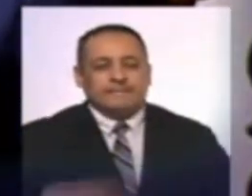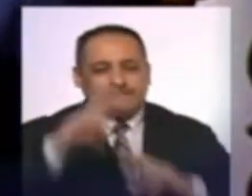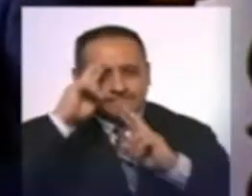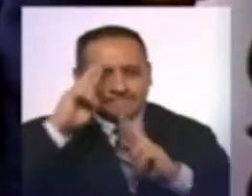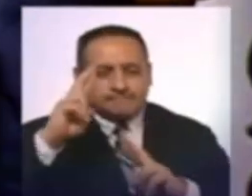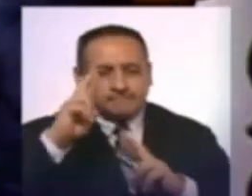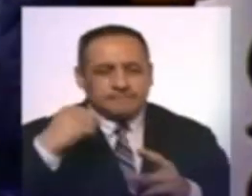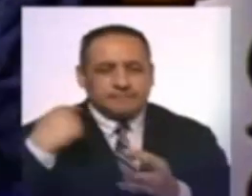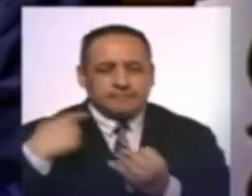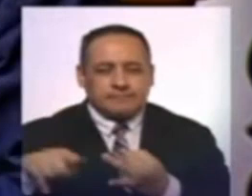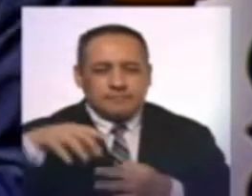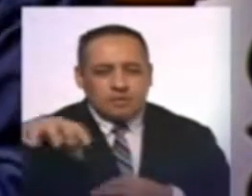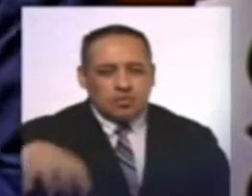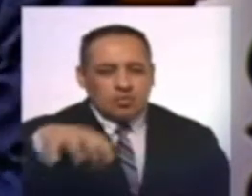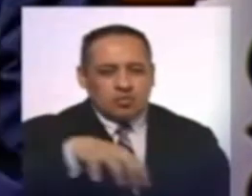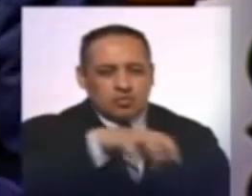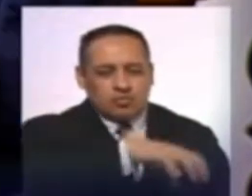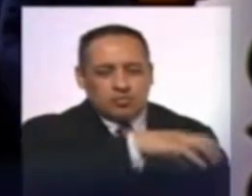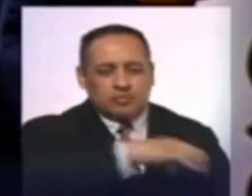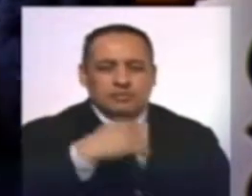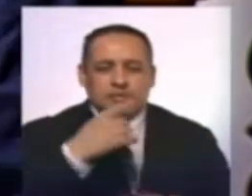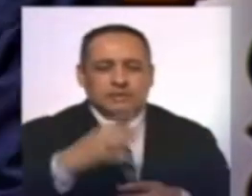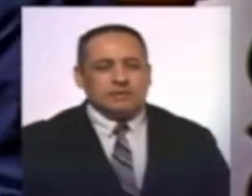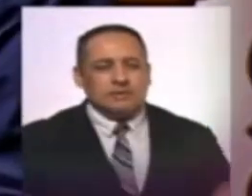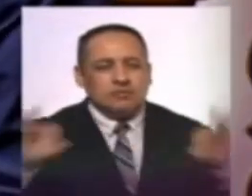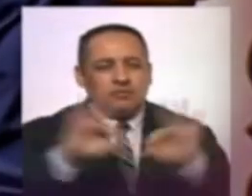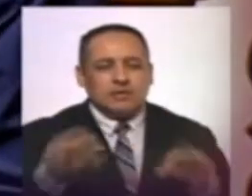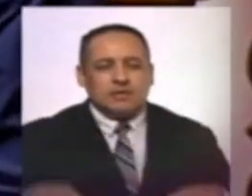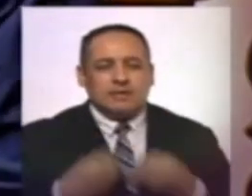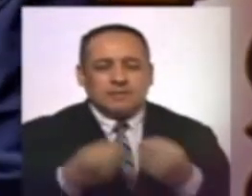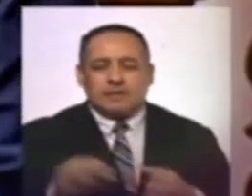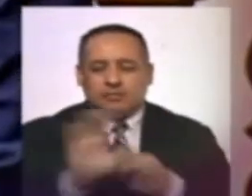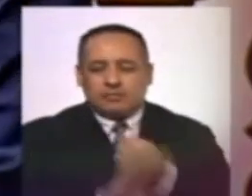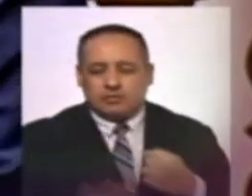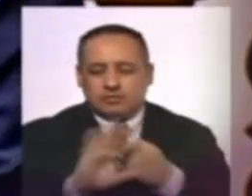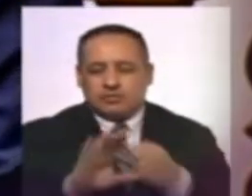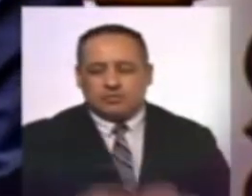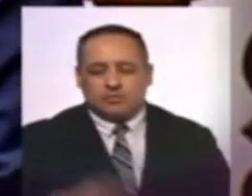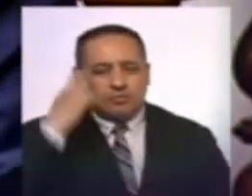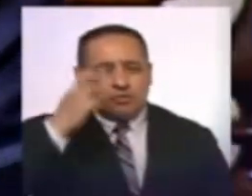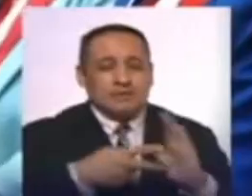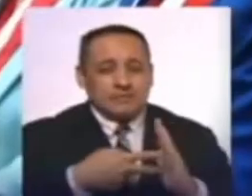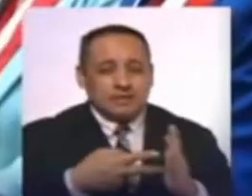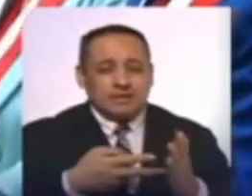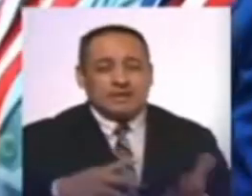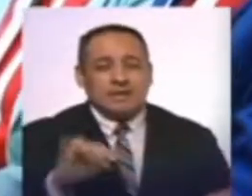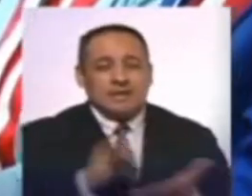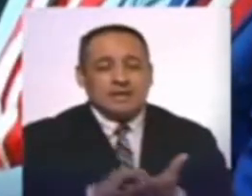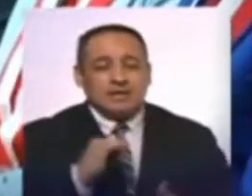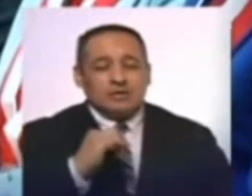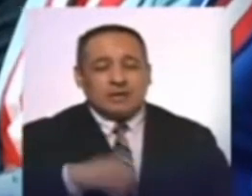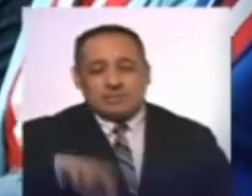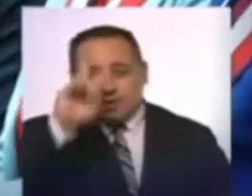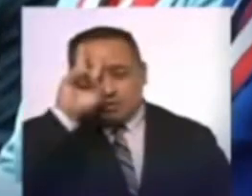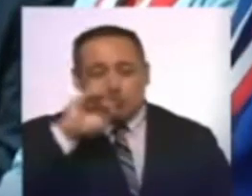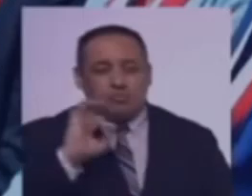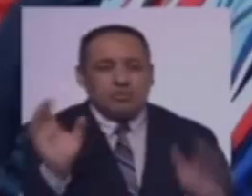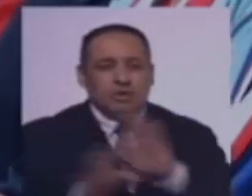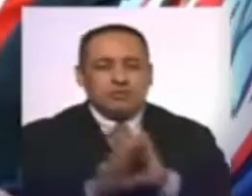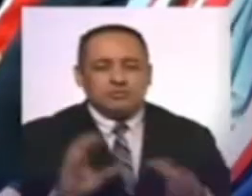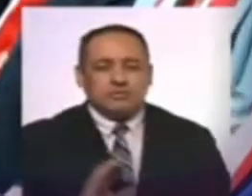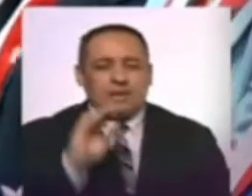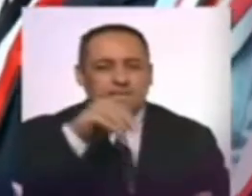a las instituciones ha sido siempre fundamental para el sistema político democrático y representa no solo la